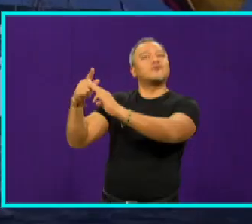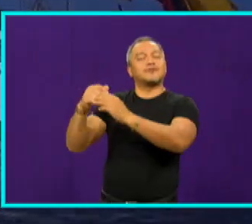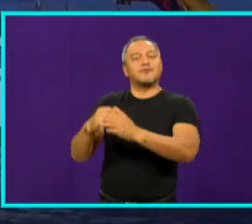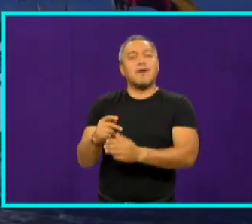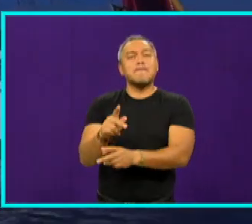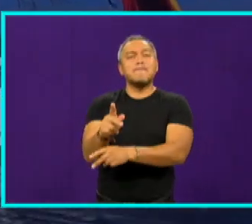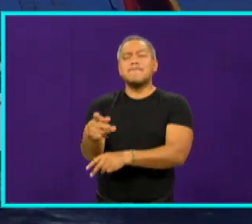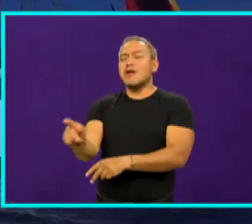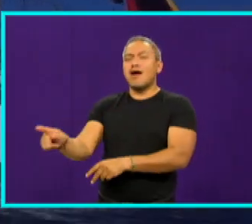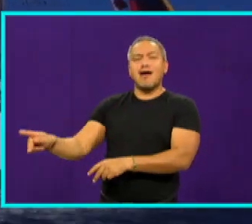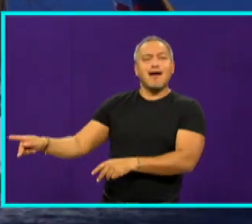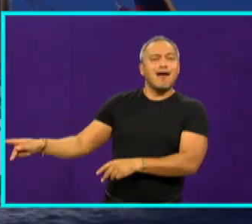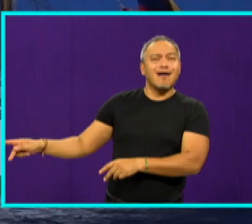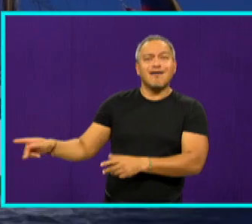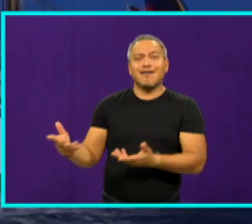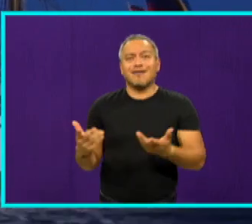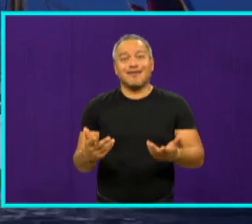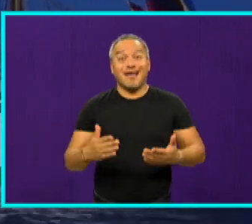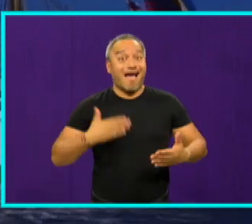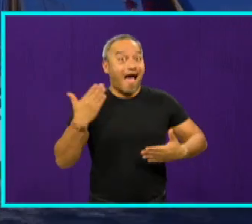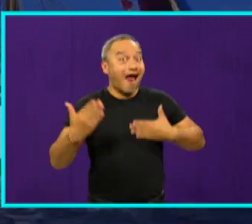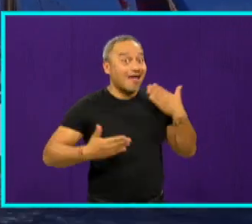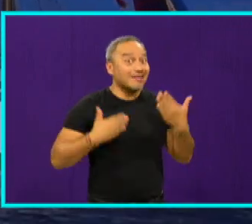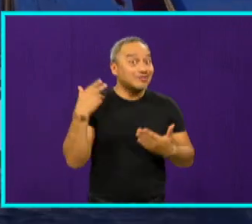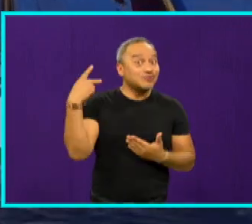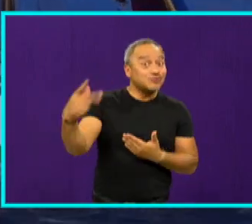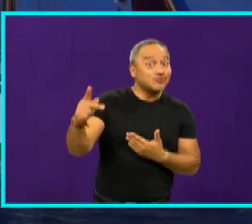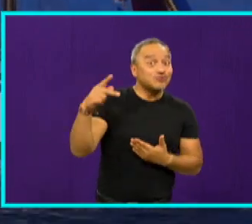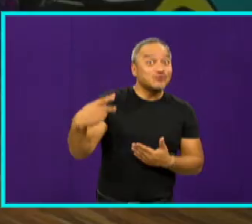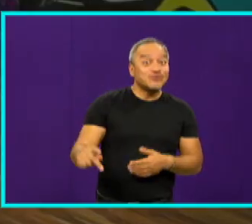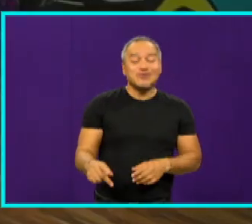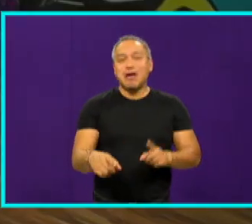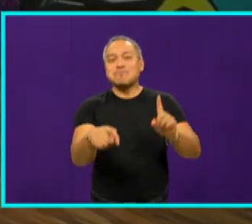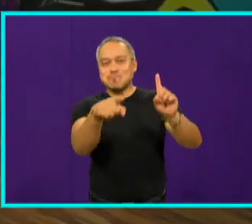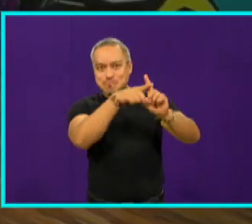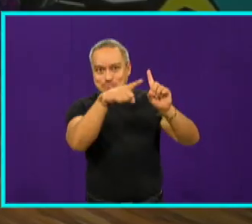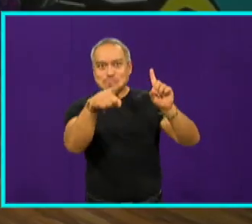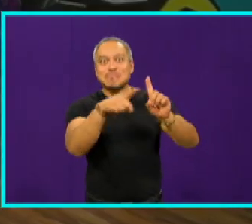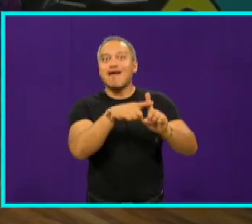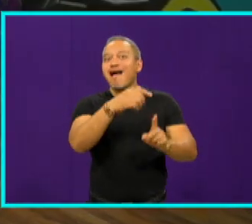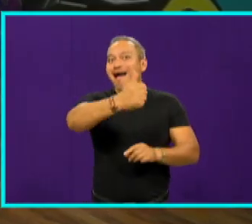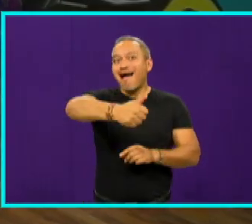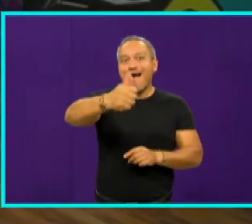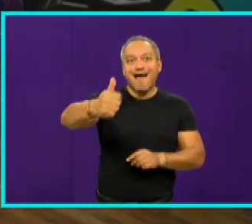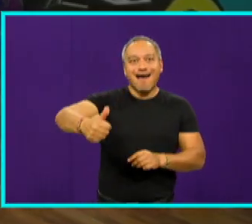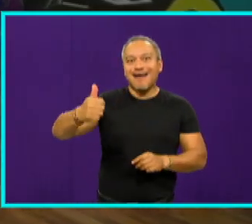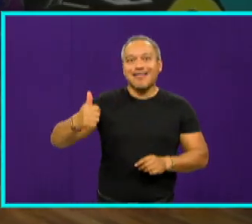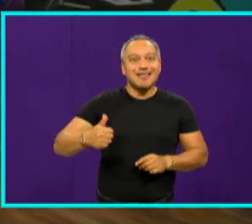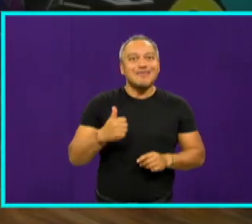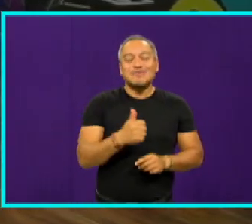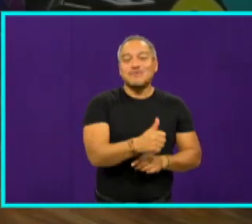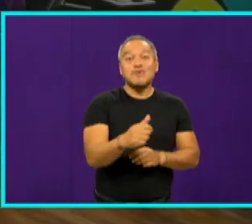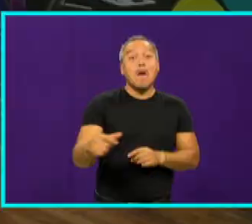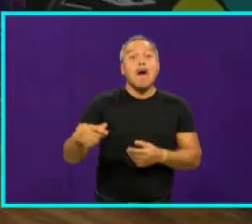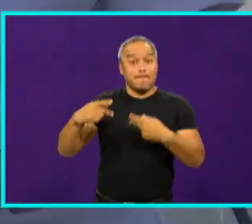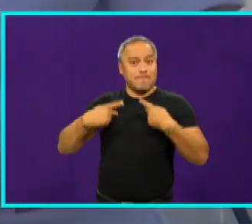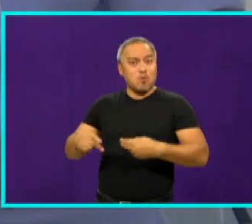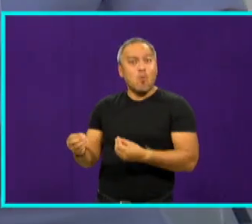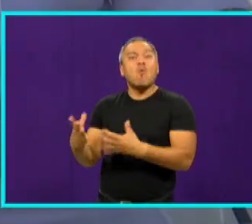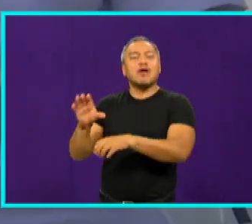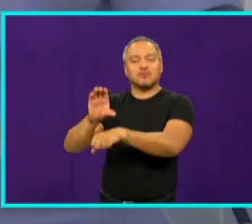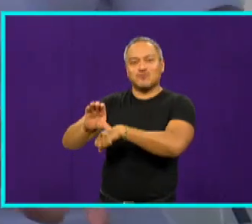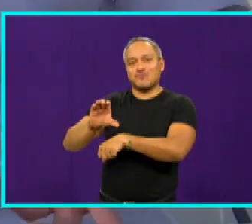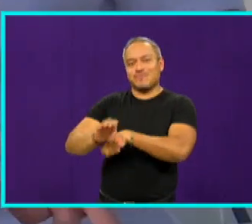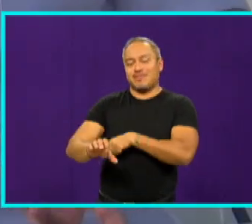sus mares y el folclore, la alegría, el optimismo y el espíritu emprendedor de 47 millones de colombianos.